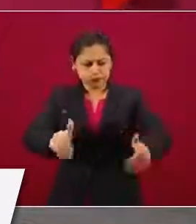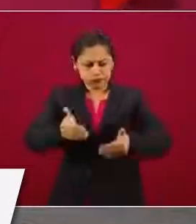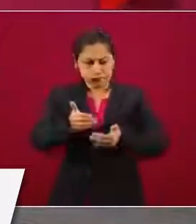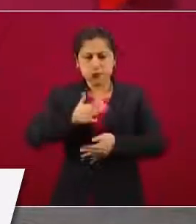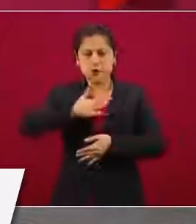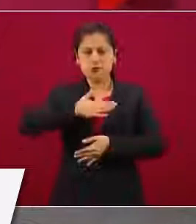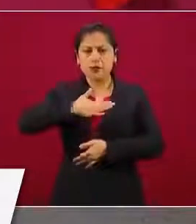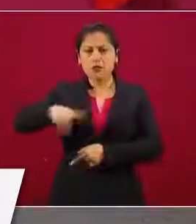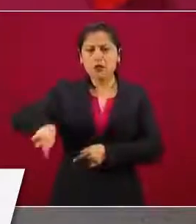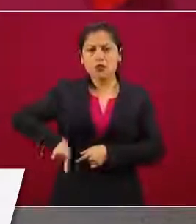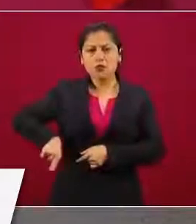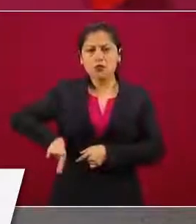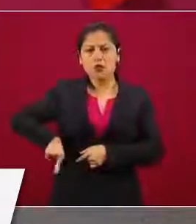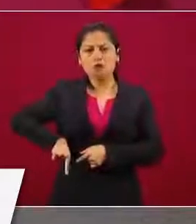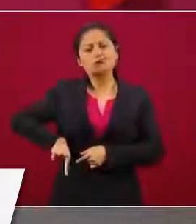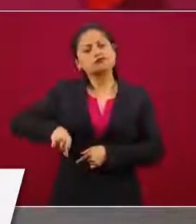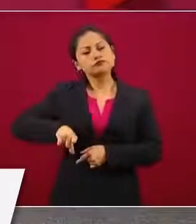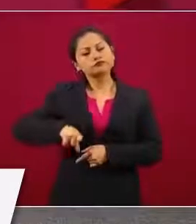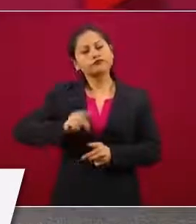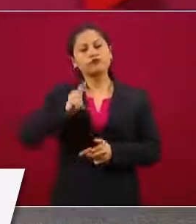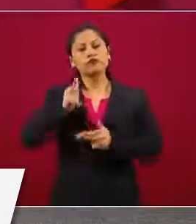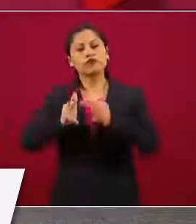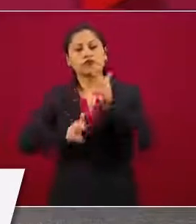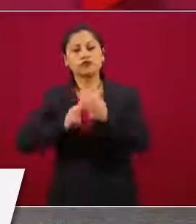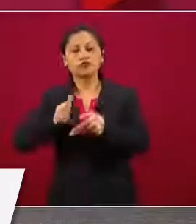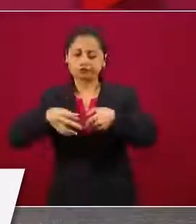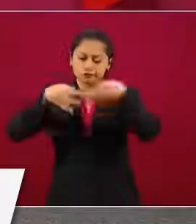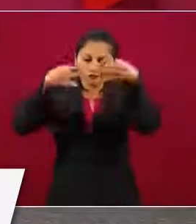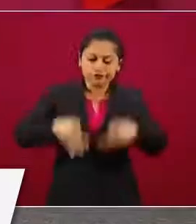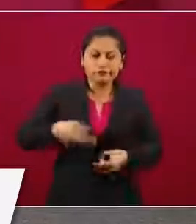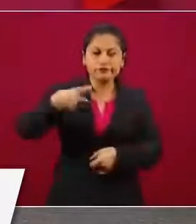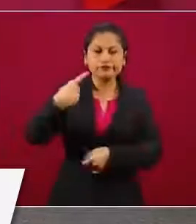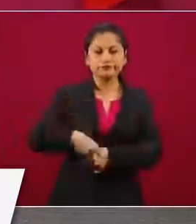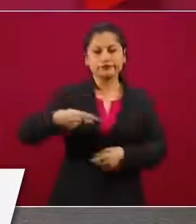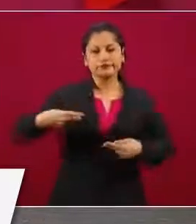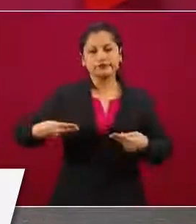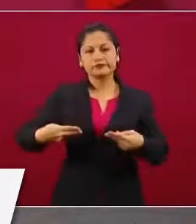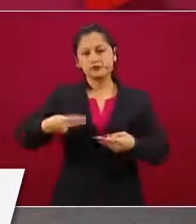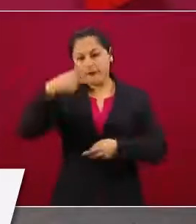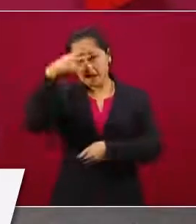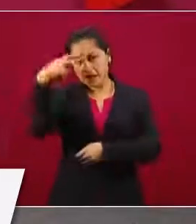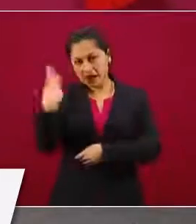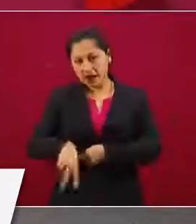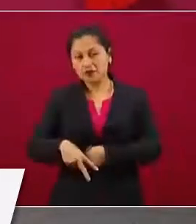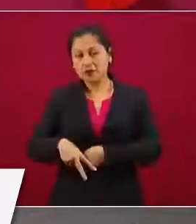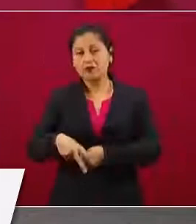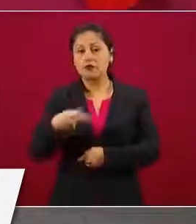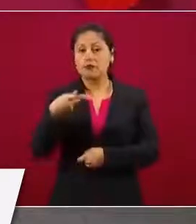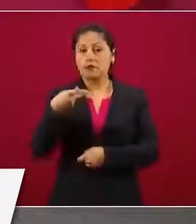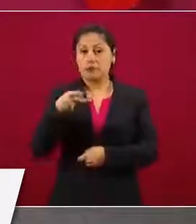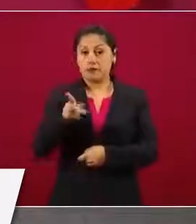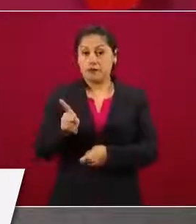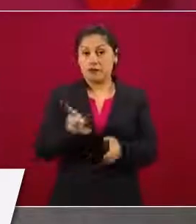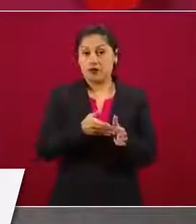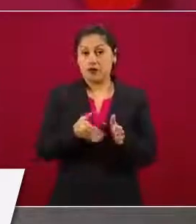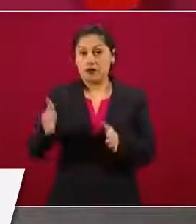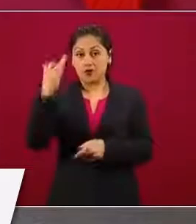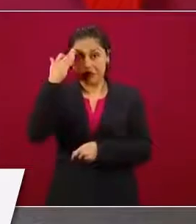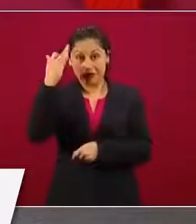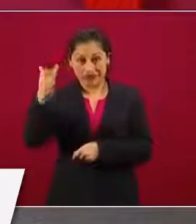ferrocarriles. Pero esas cosas que sucedían en ese periodo